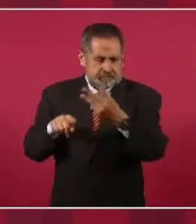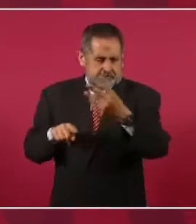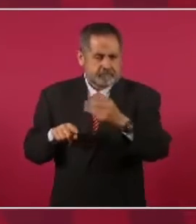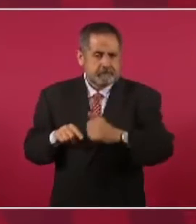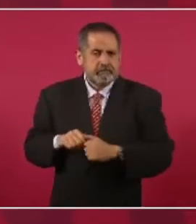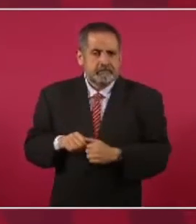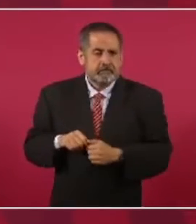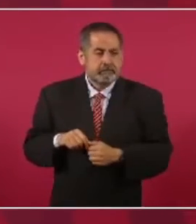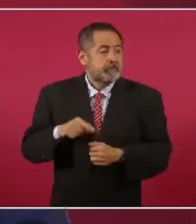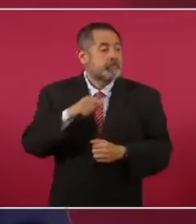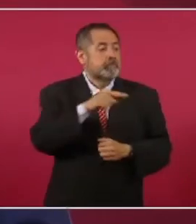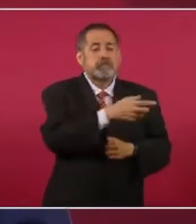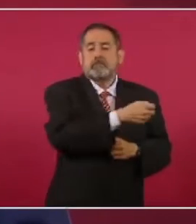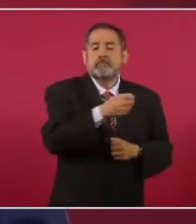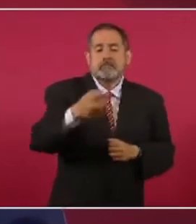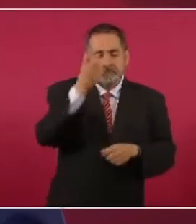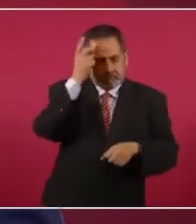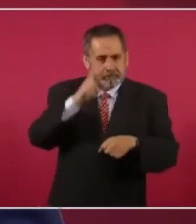Y